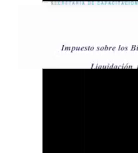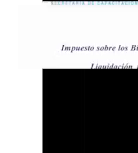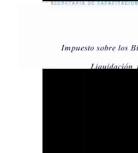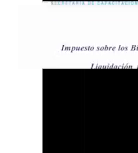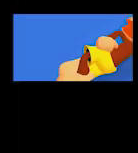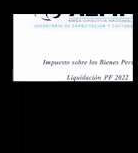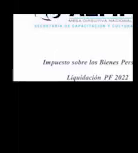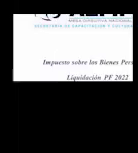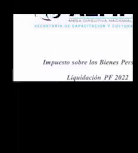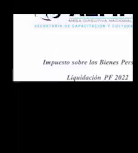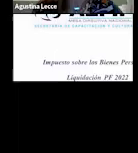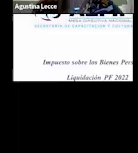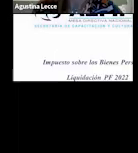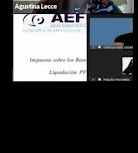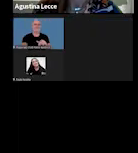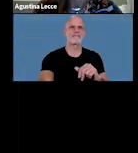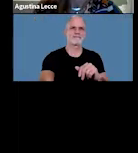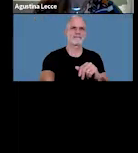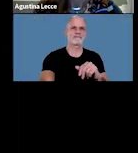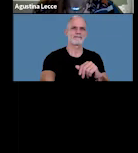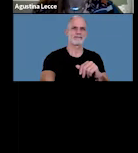¿Se ve? Perfecto.